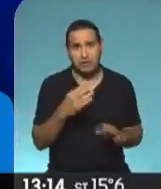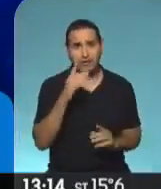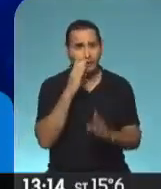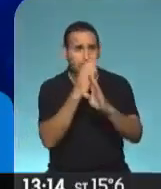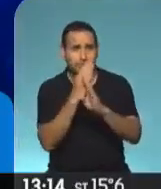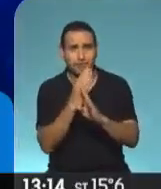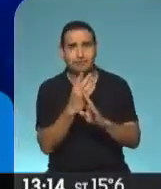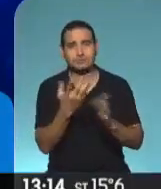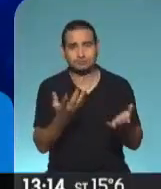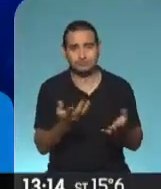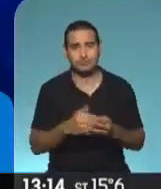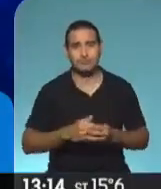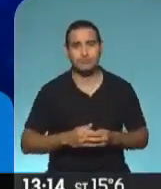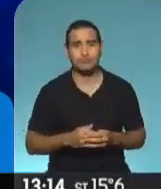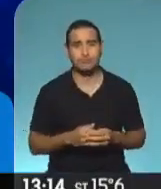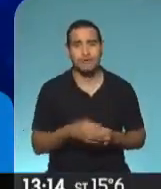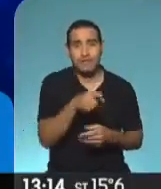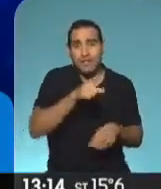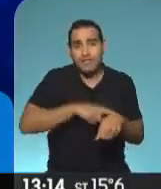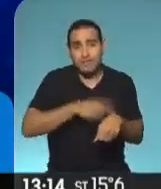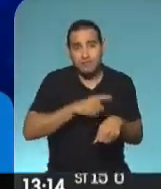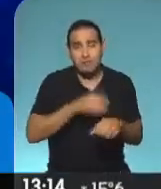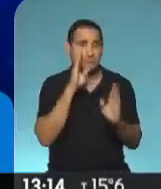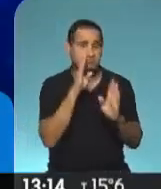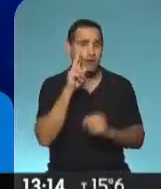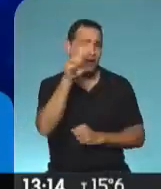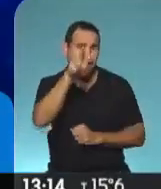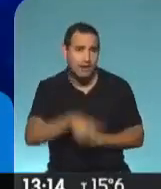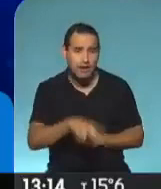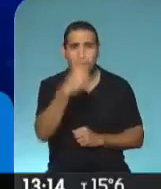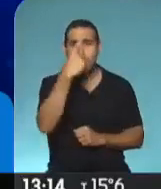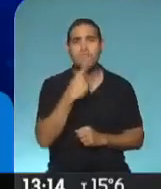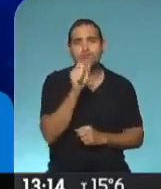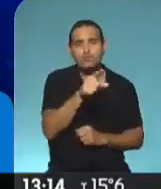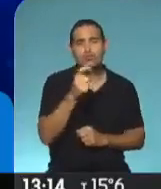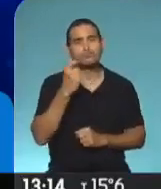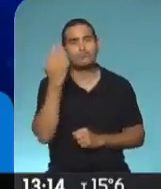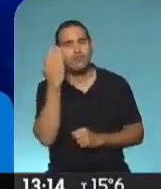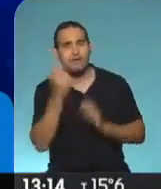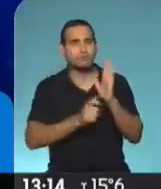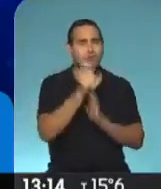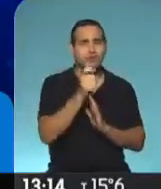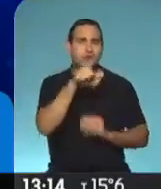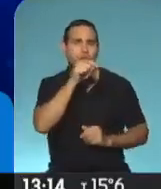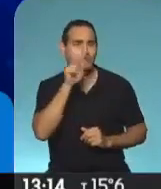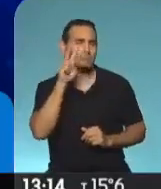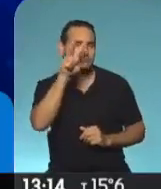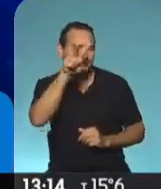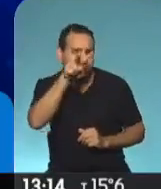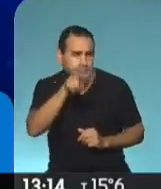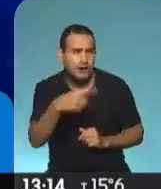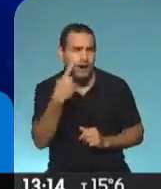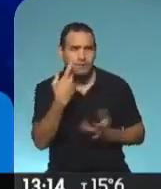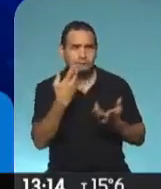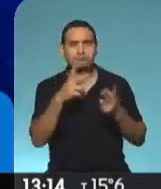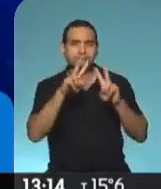con recursos del Estado, ¿no? Claro. Se toma el tiempo y lee los perfiles públicos de las redes sociales, va haciendo como un, valga la